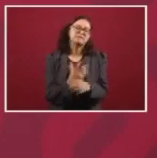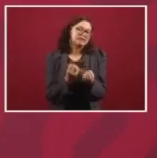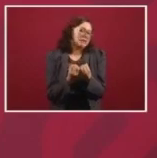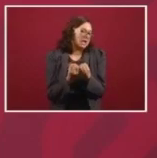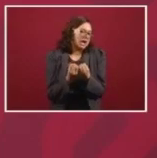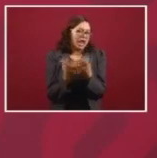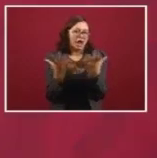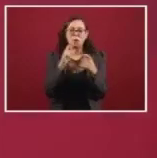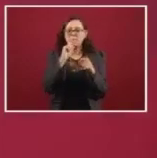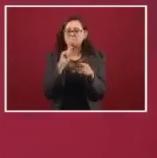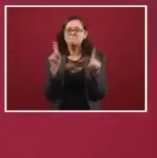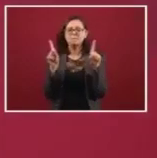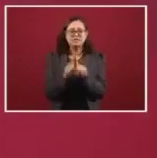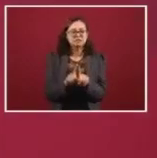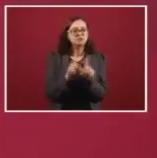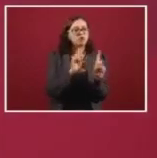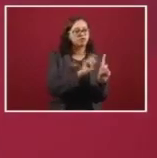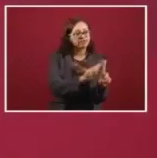diferencias,